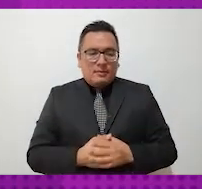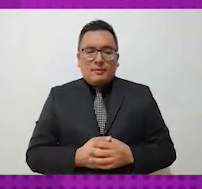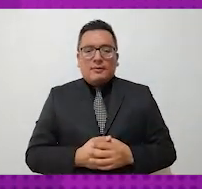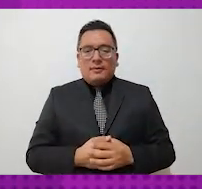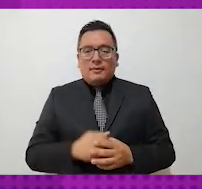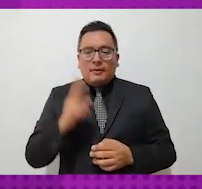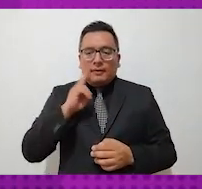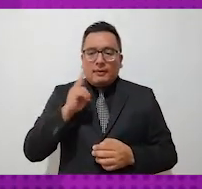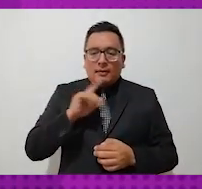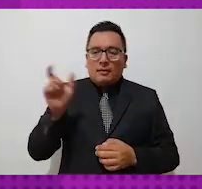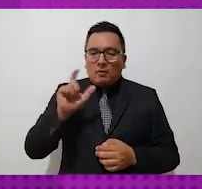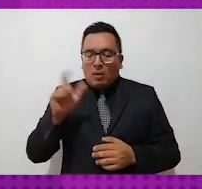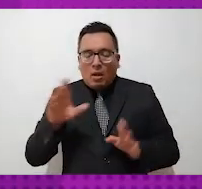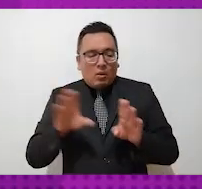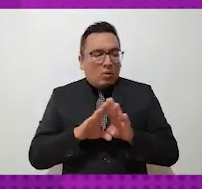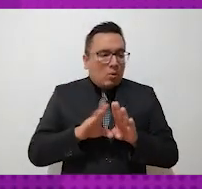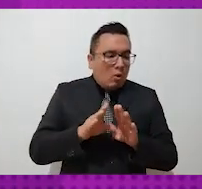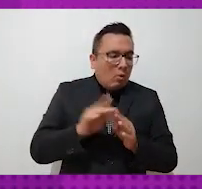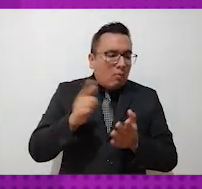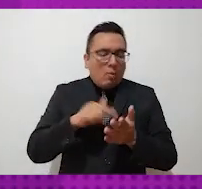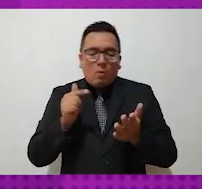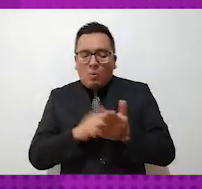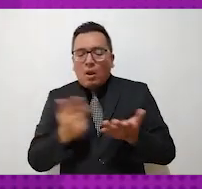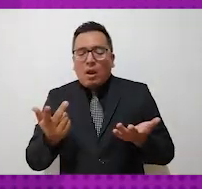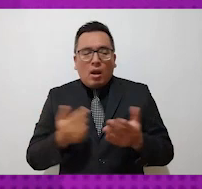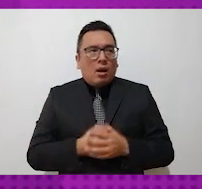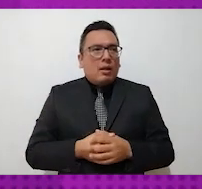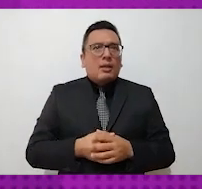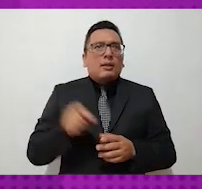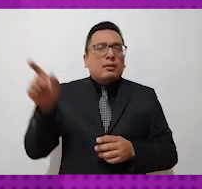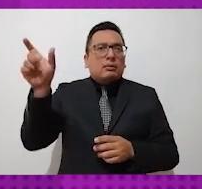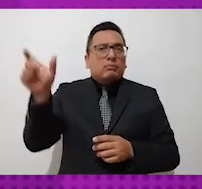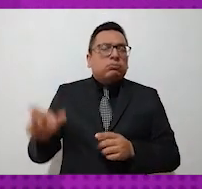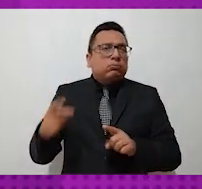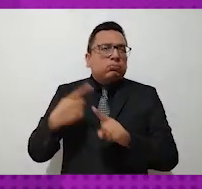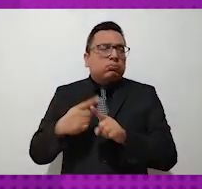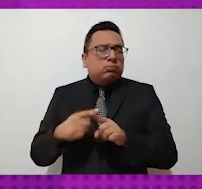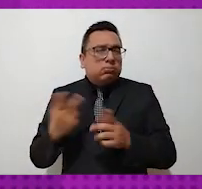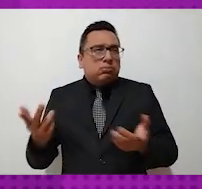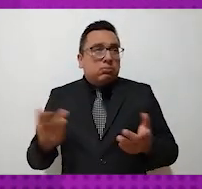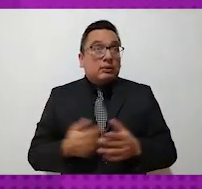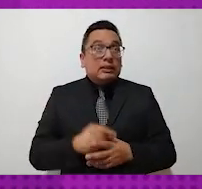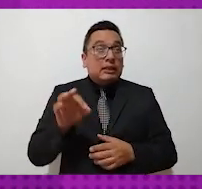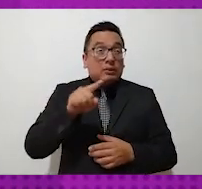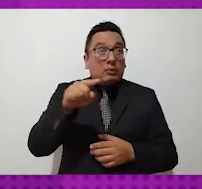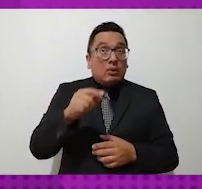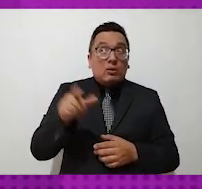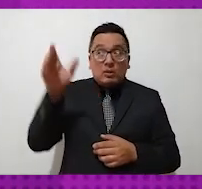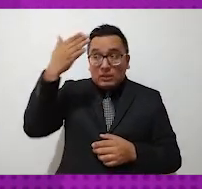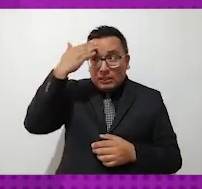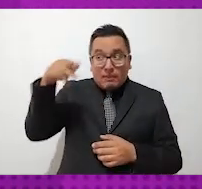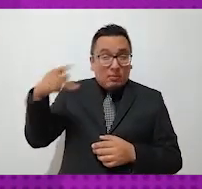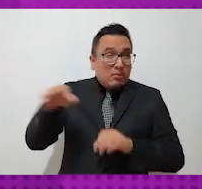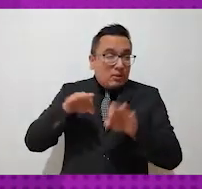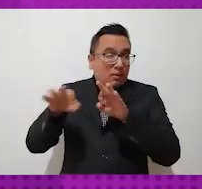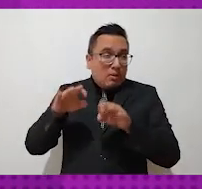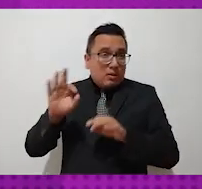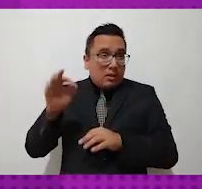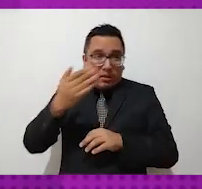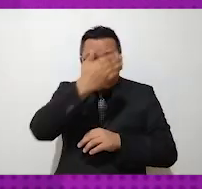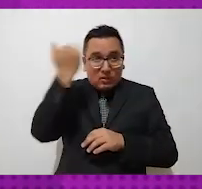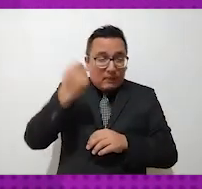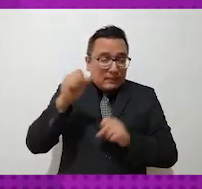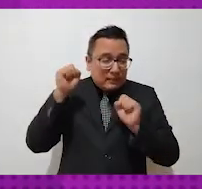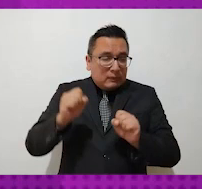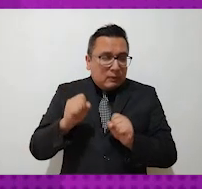nos digan cuándo, cómo, en qué lugar, qué servidor público, aunque no sepan exactamente qué puesto tenga, pero